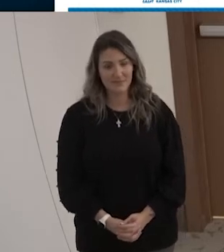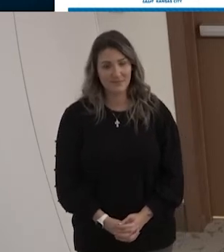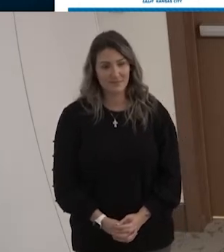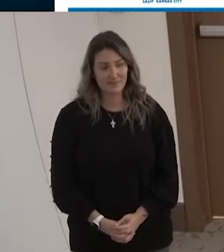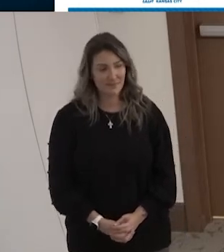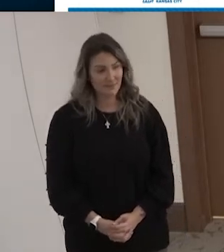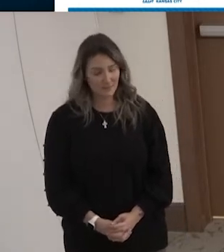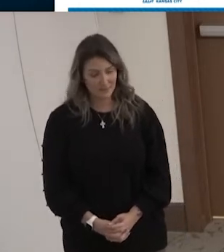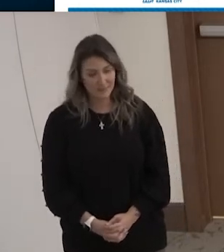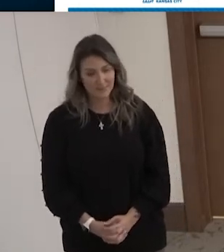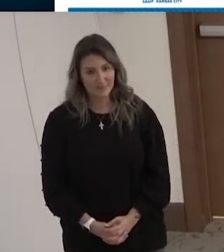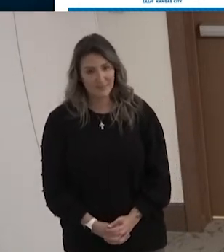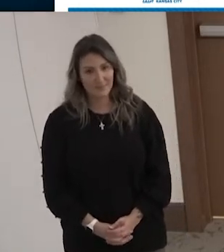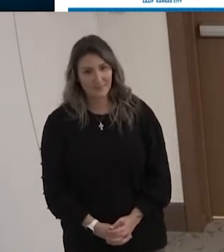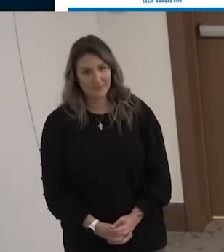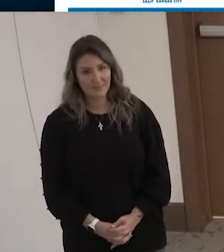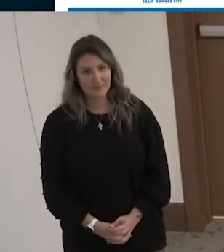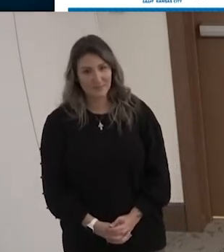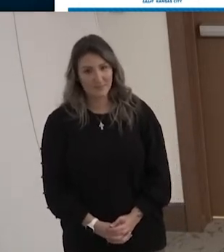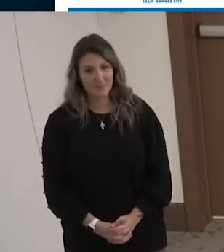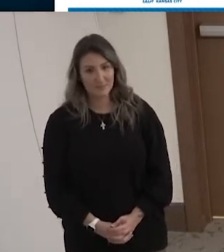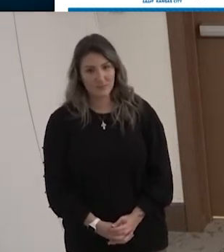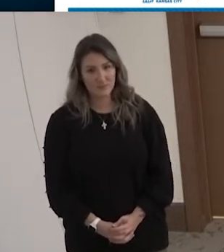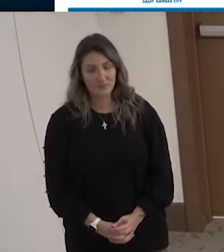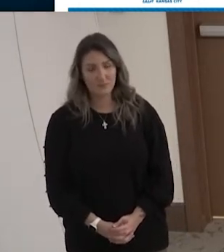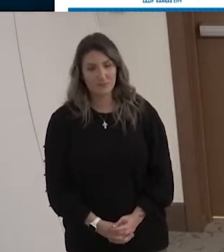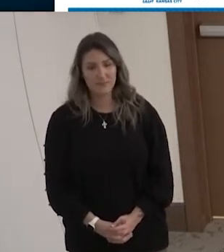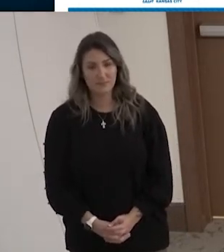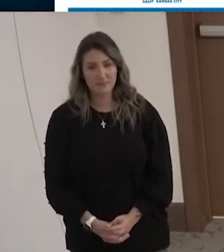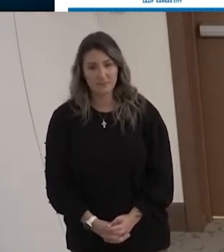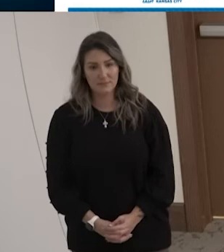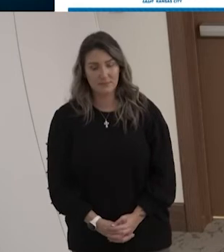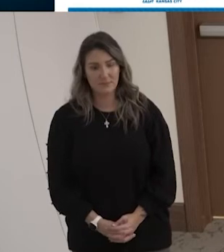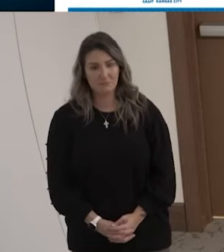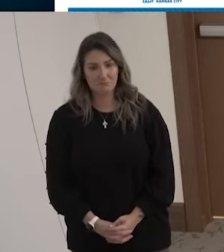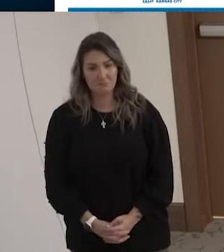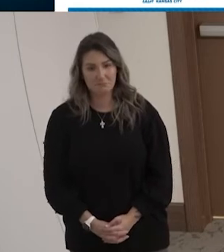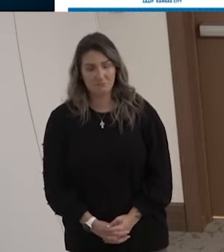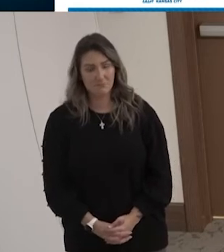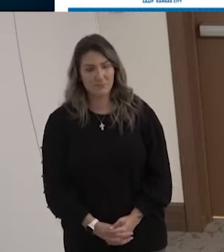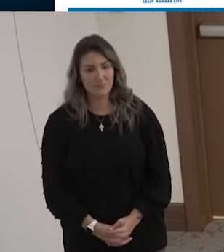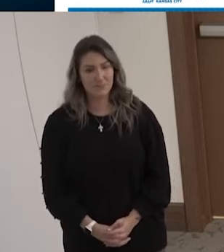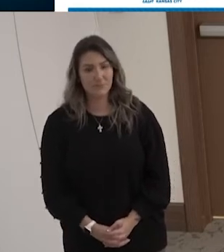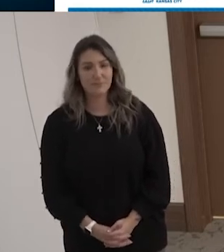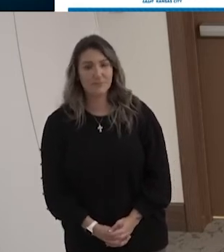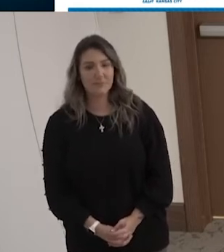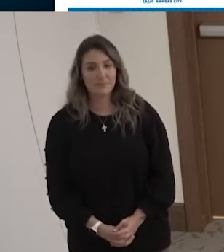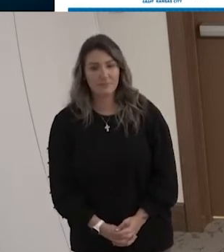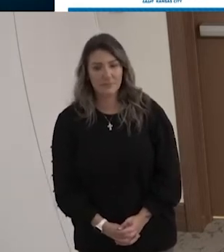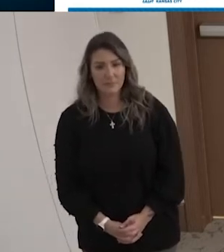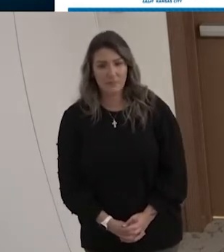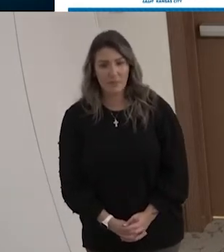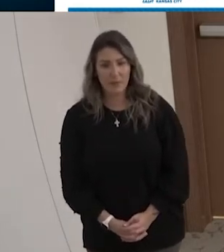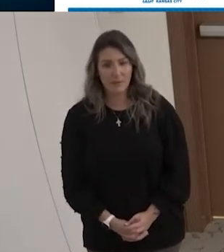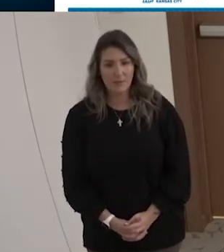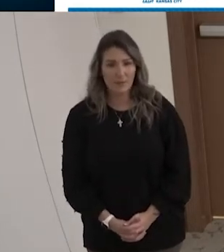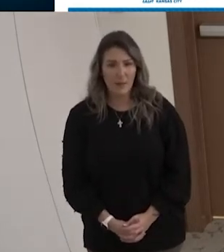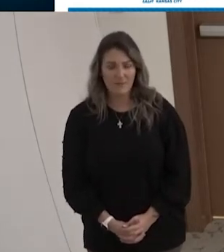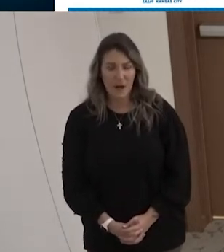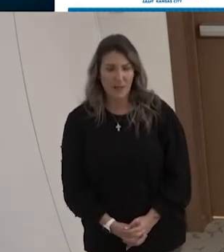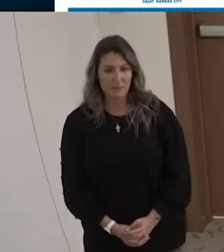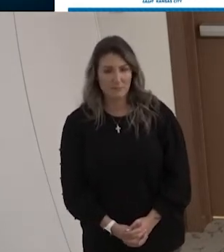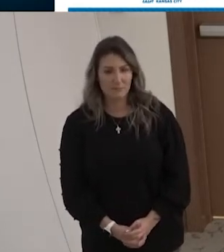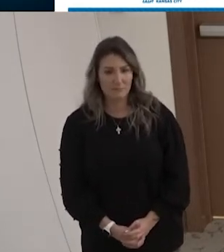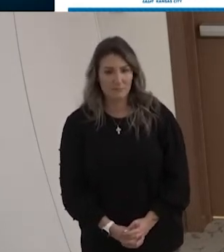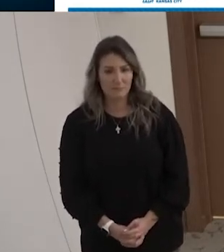Google Children's Mercy Hospital o de alguna otra manera en que se pueda contactar